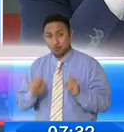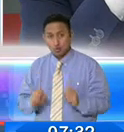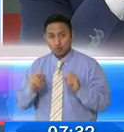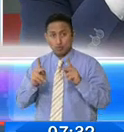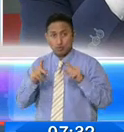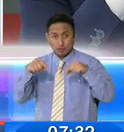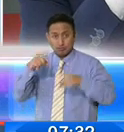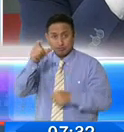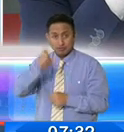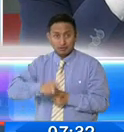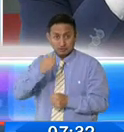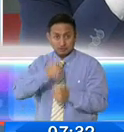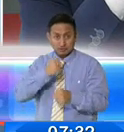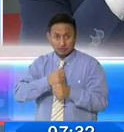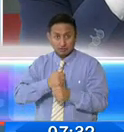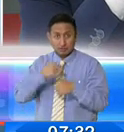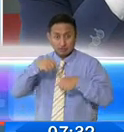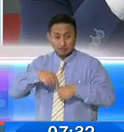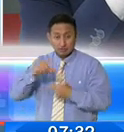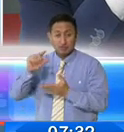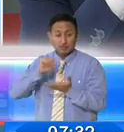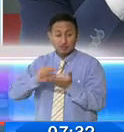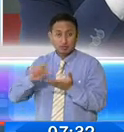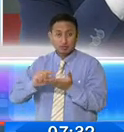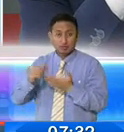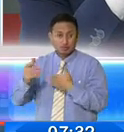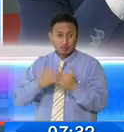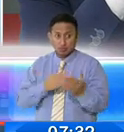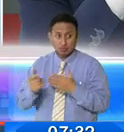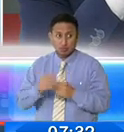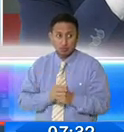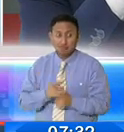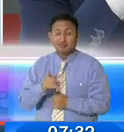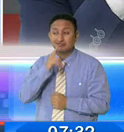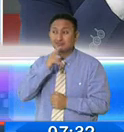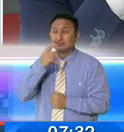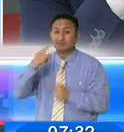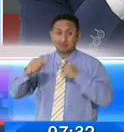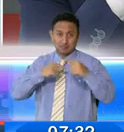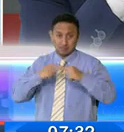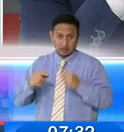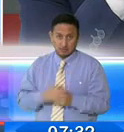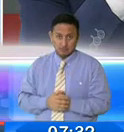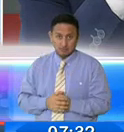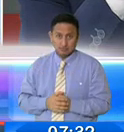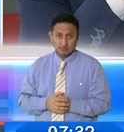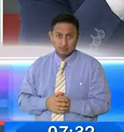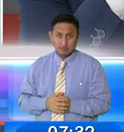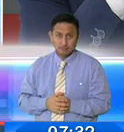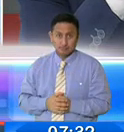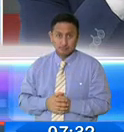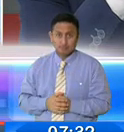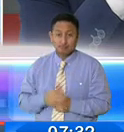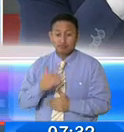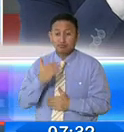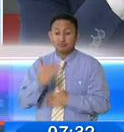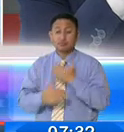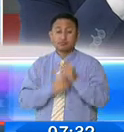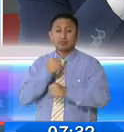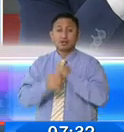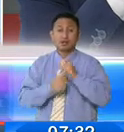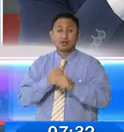trabajadores acumular esa jubilación independientemente de con qué patrono están, y que cuando llegue la edad de jubilarse lo